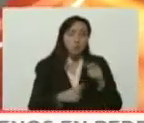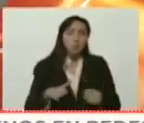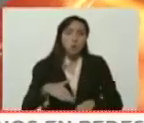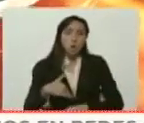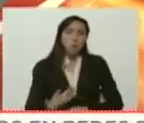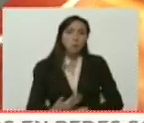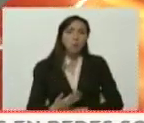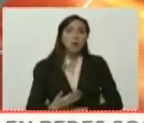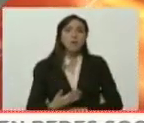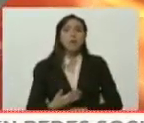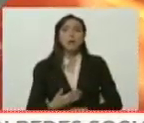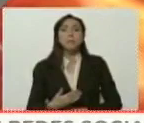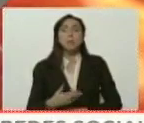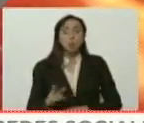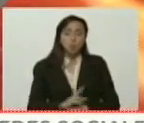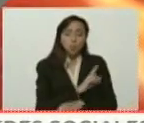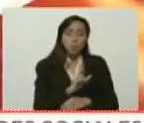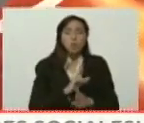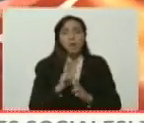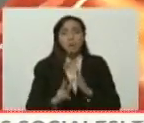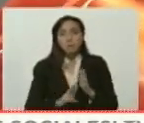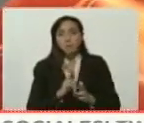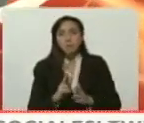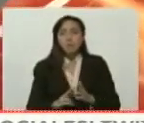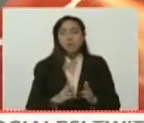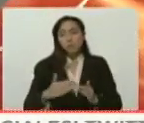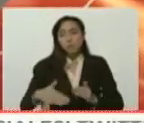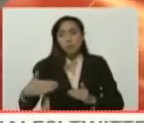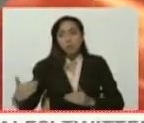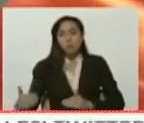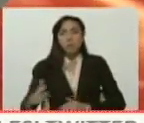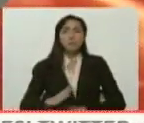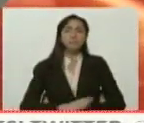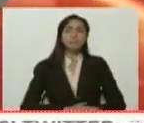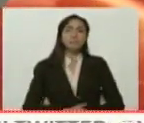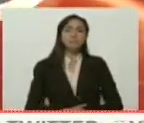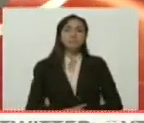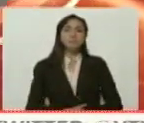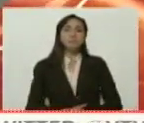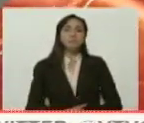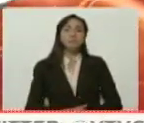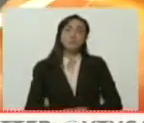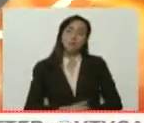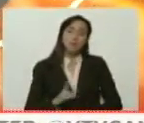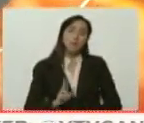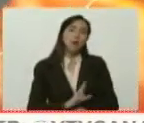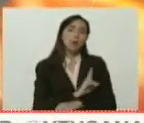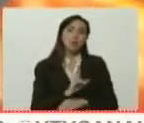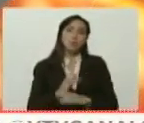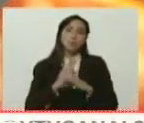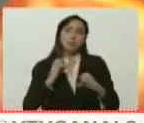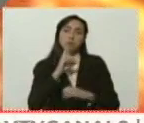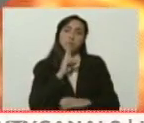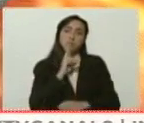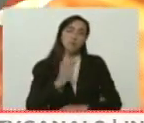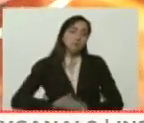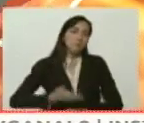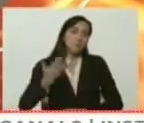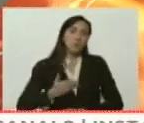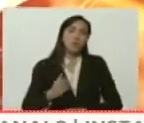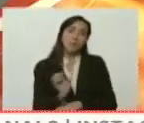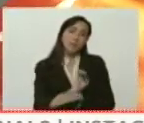la posibilidad de utilizar lo que es el sistema subterráneo y también el sistema de Metrobús como lo tenemos con la contingencia que ya